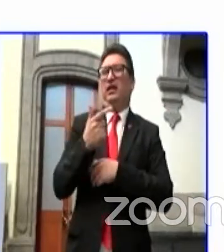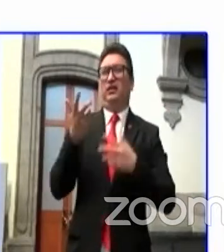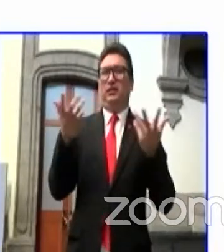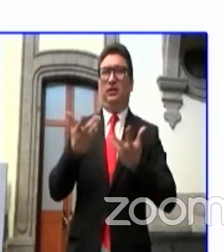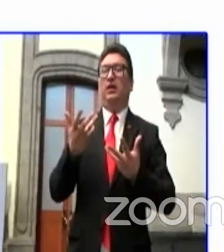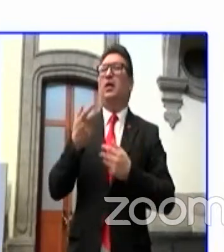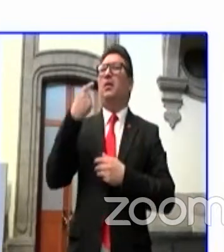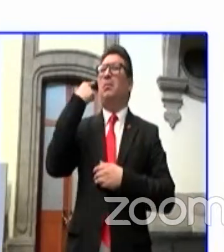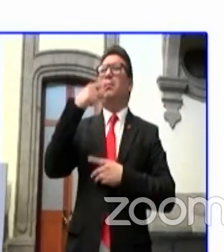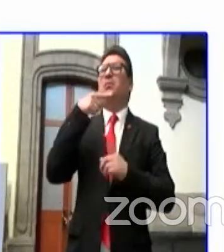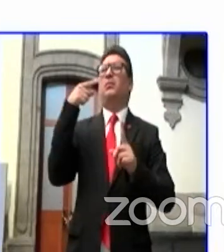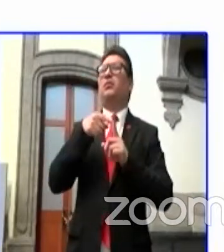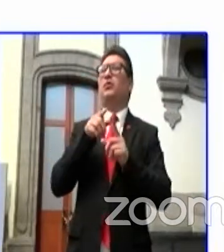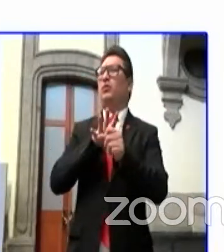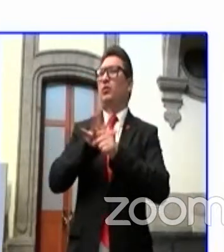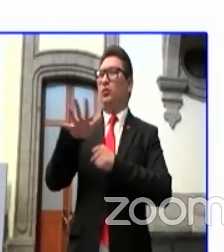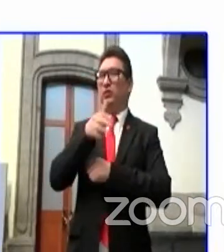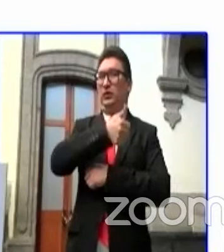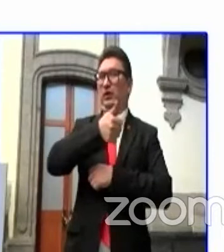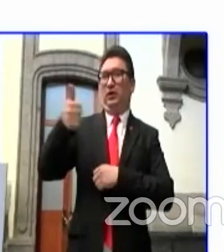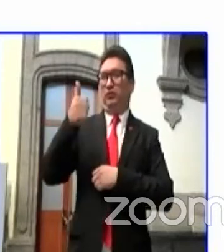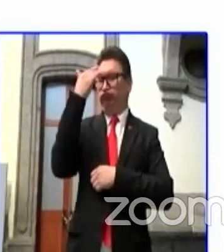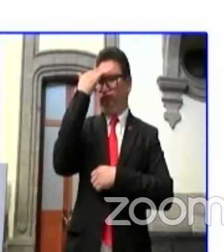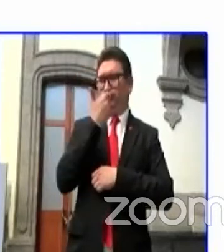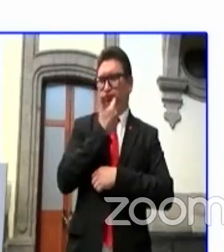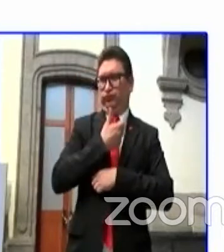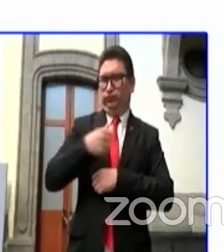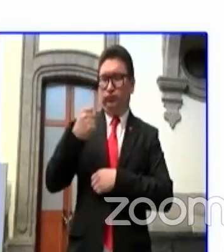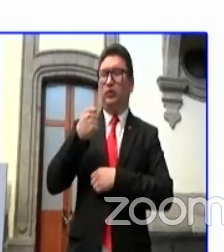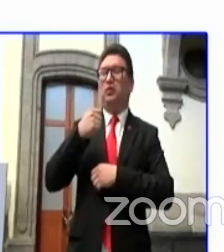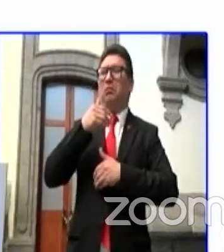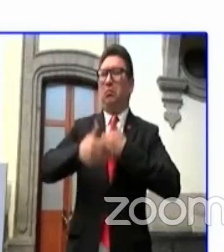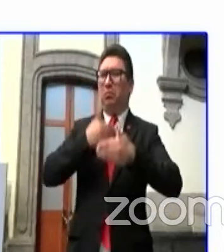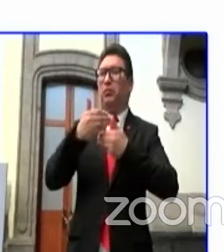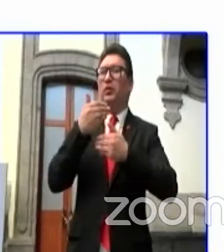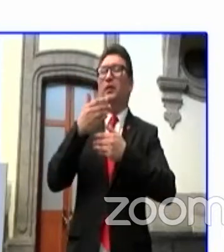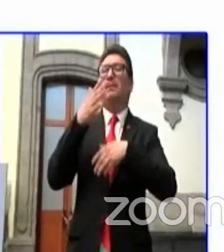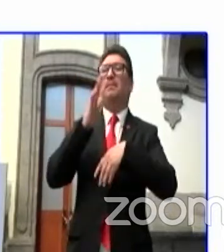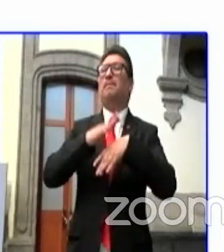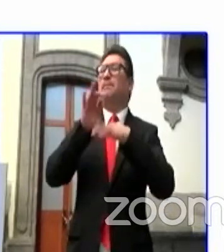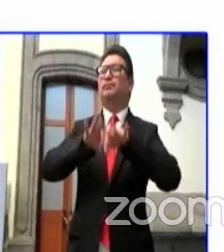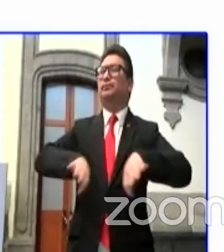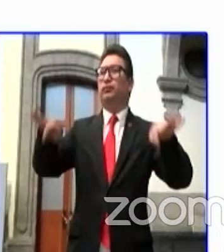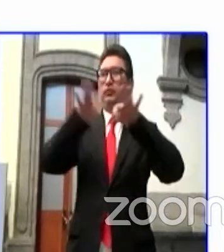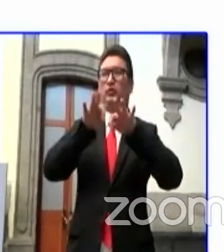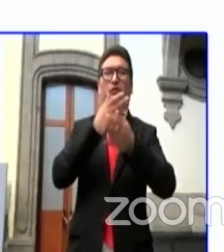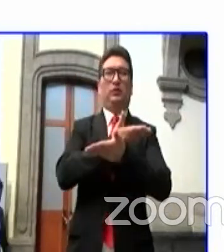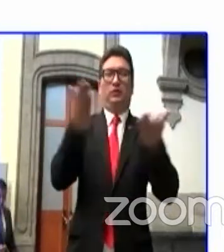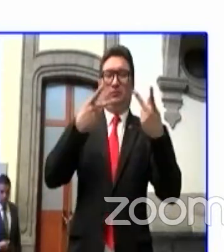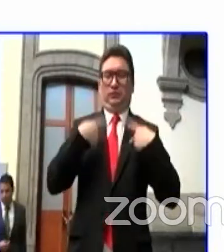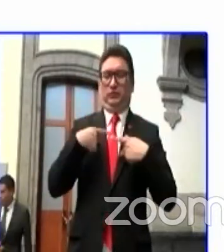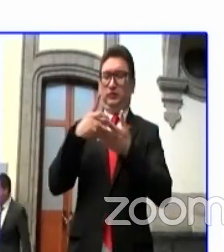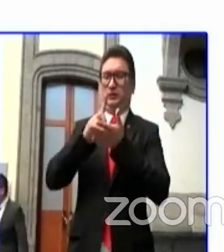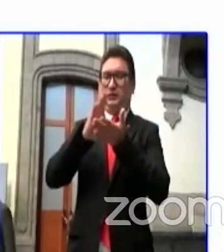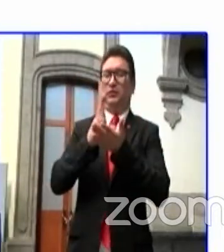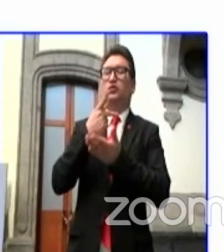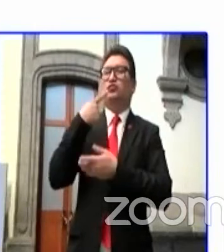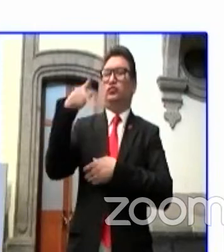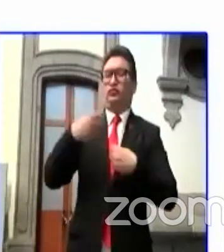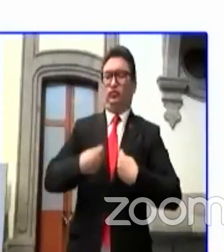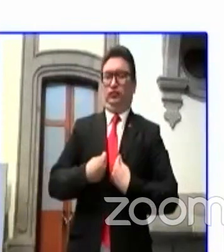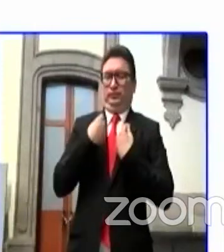para generar habilidades y sobre todo proporcionar una vida independiente para aquellos que más lo